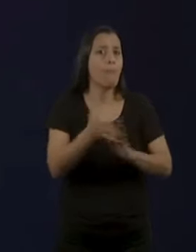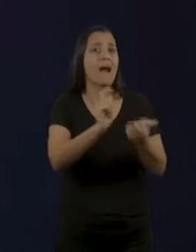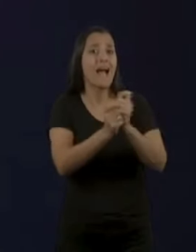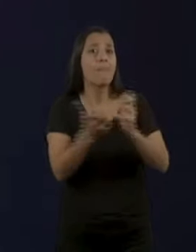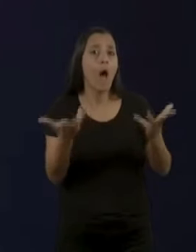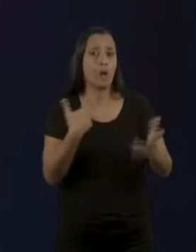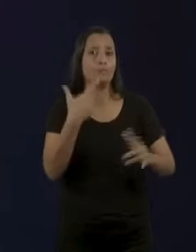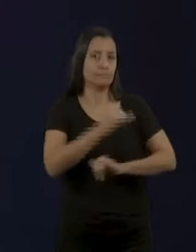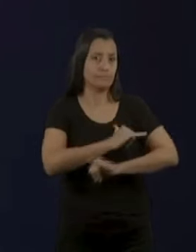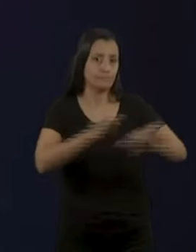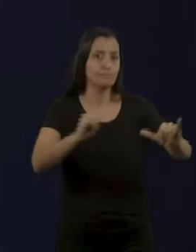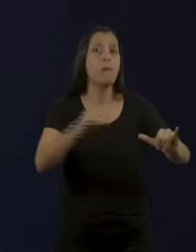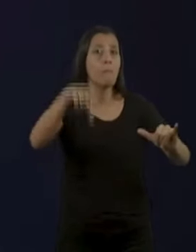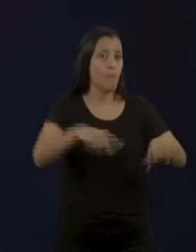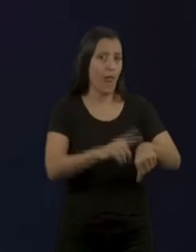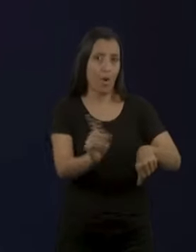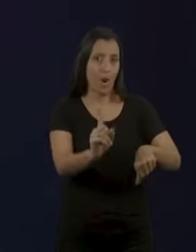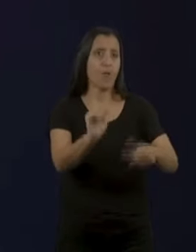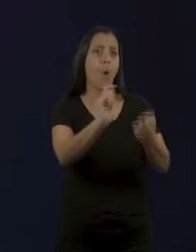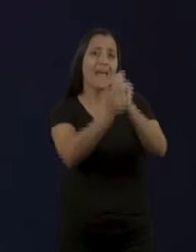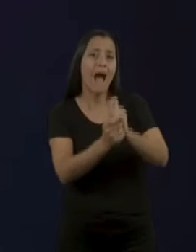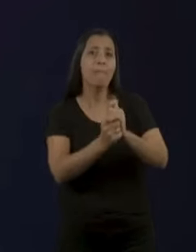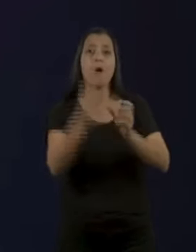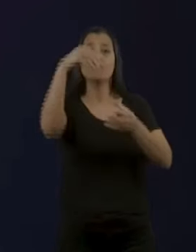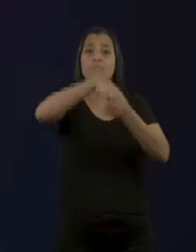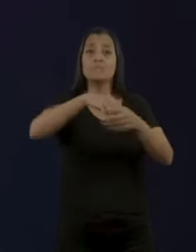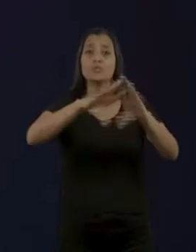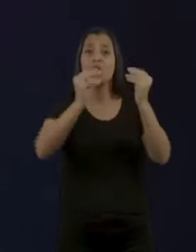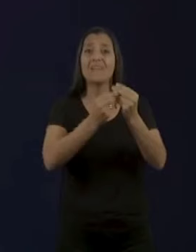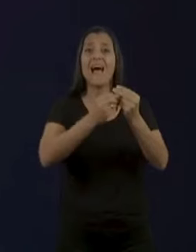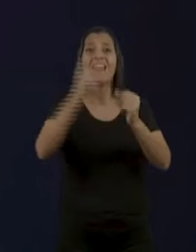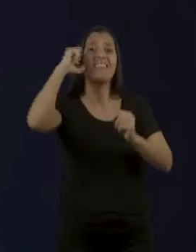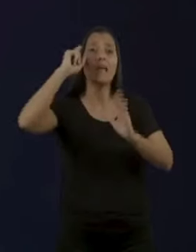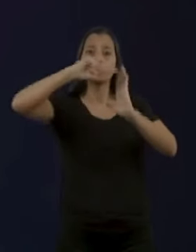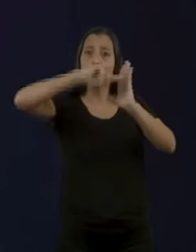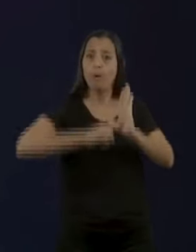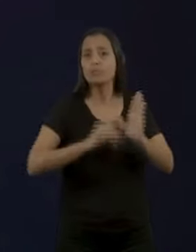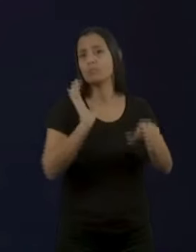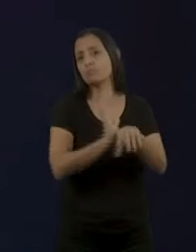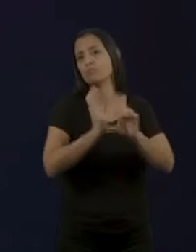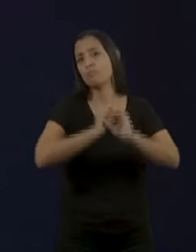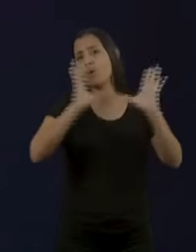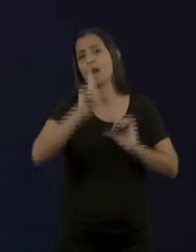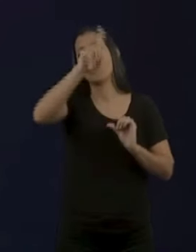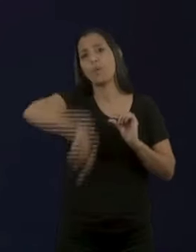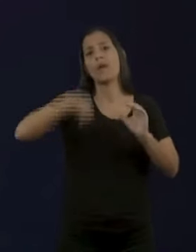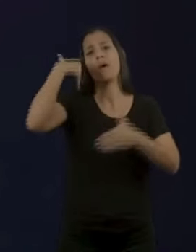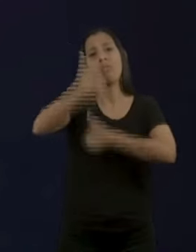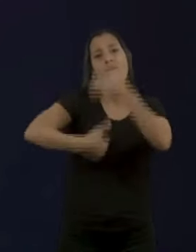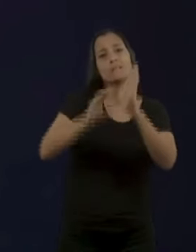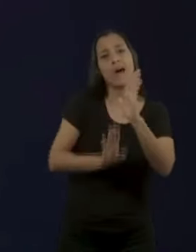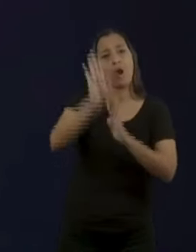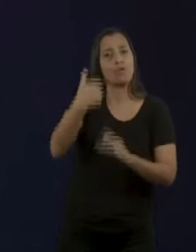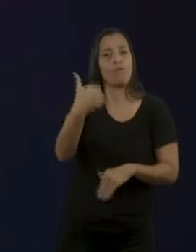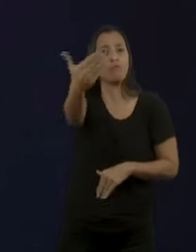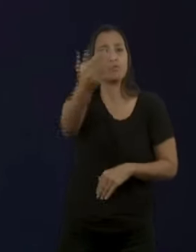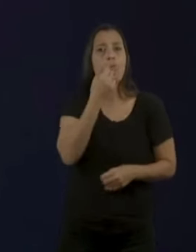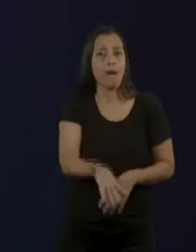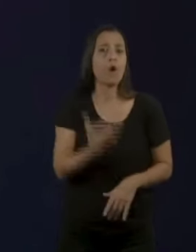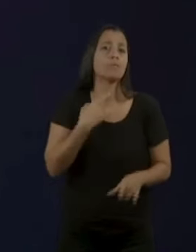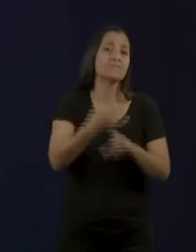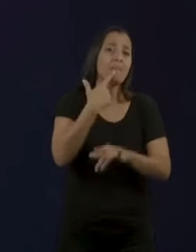eh claramente Son puntos muy básicos de de desarrollo y de futuro yo siempre nombro lo mismo